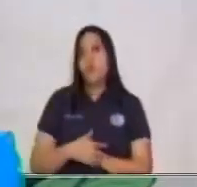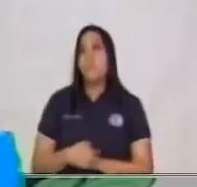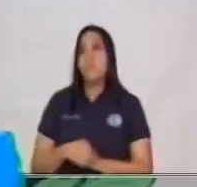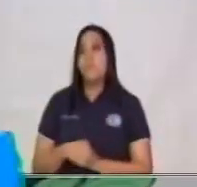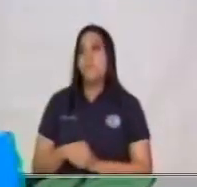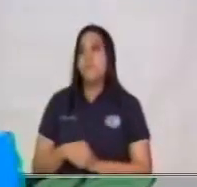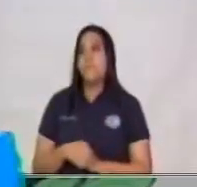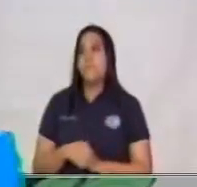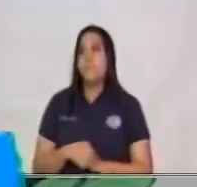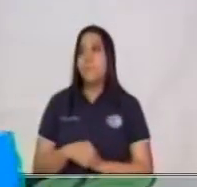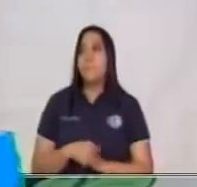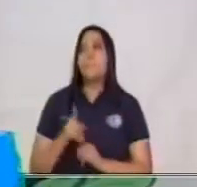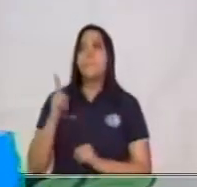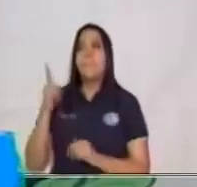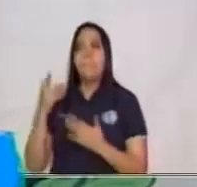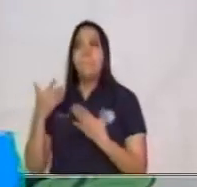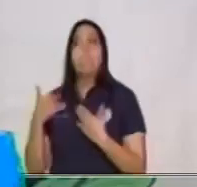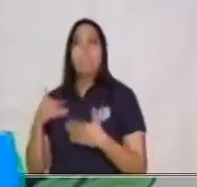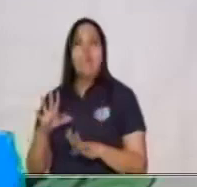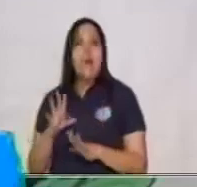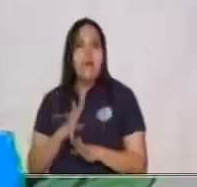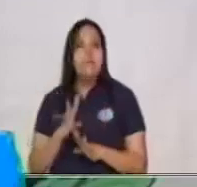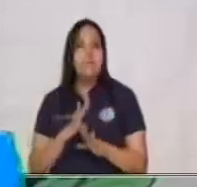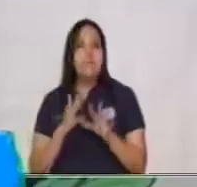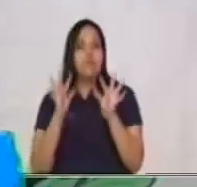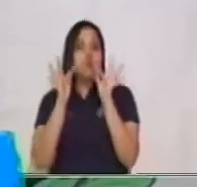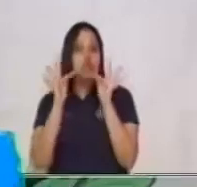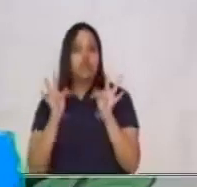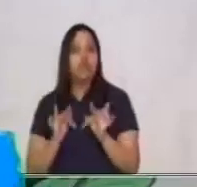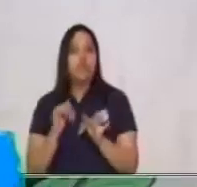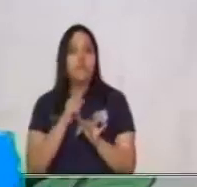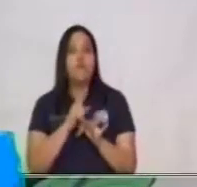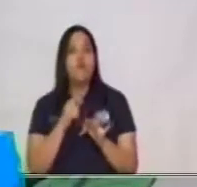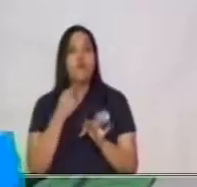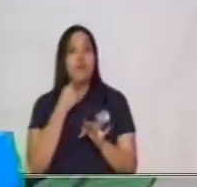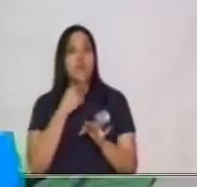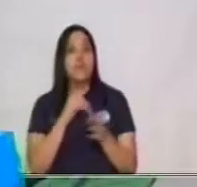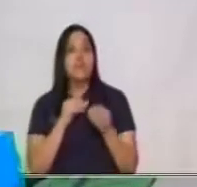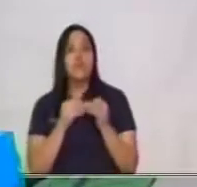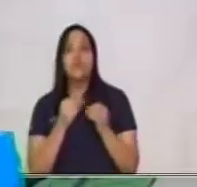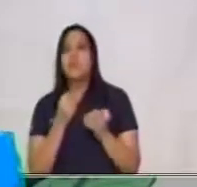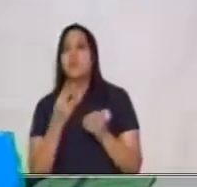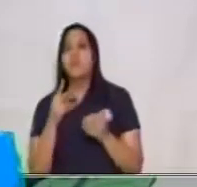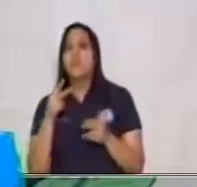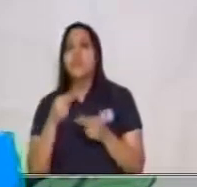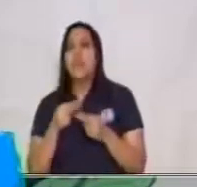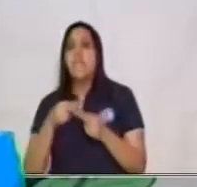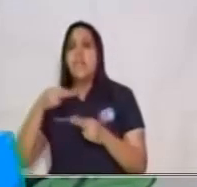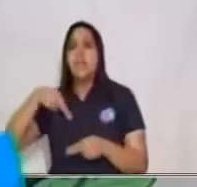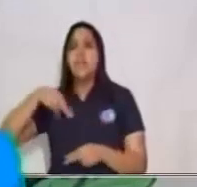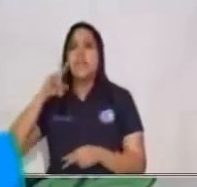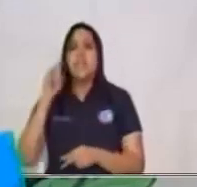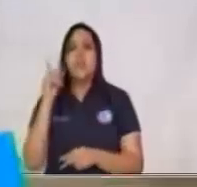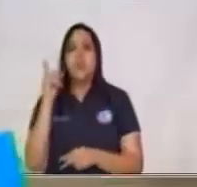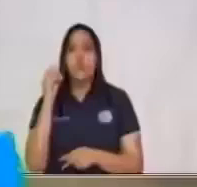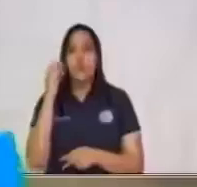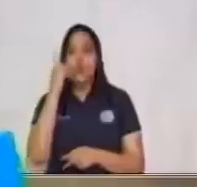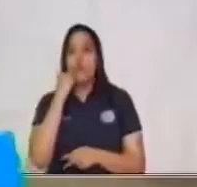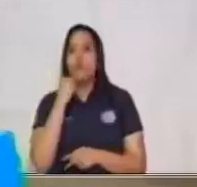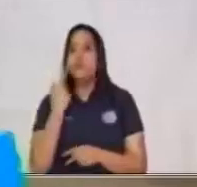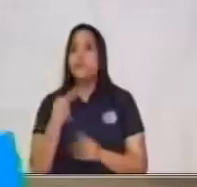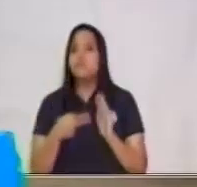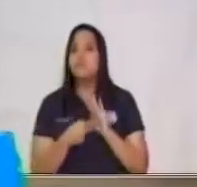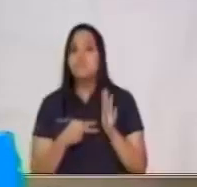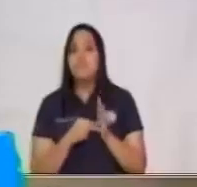¿Sí? Ahí ya tenemos nuestro factor de conversión. Entonces, cuando estamos hablando de nudos en velocidades de barco, es